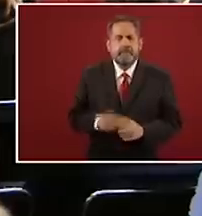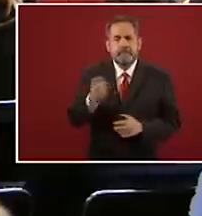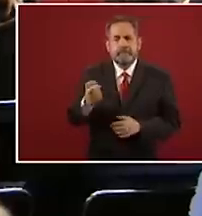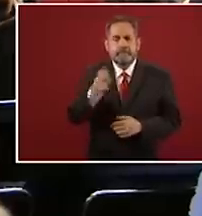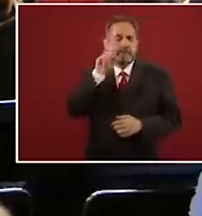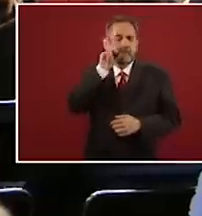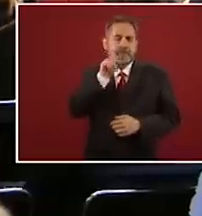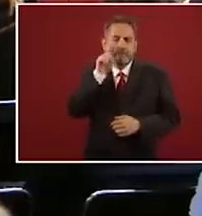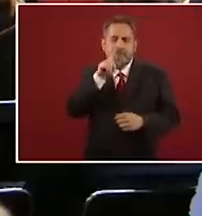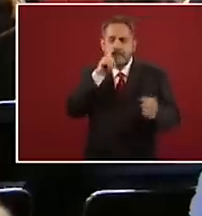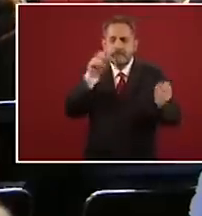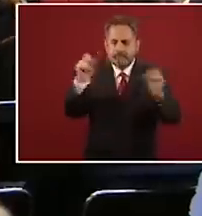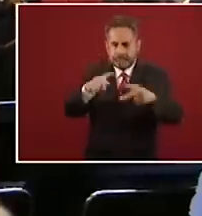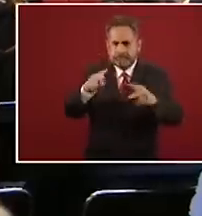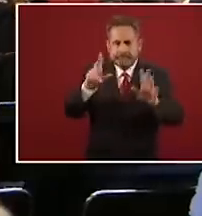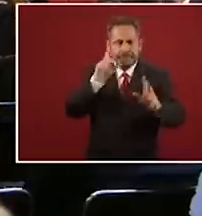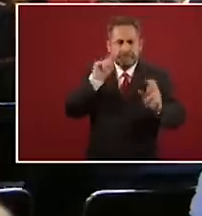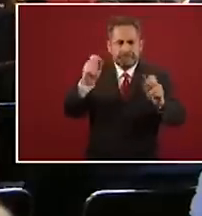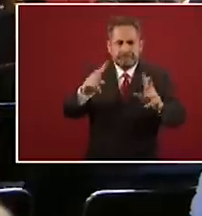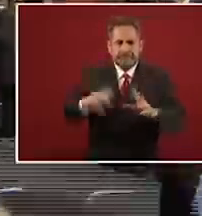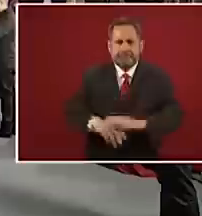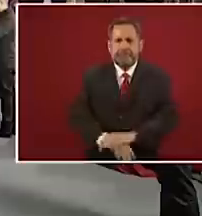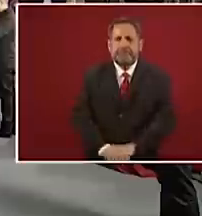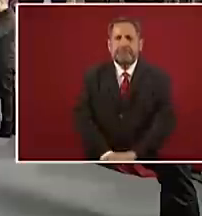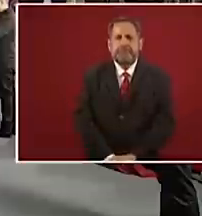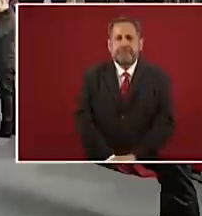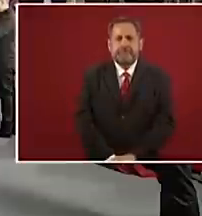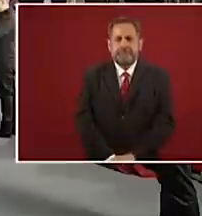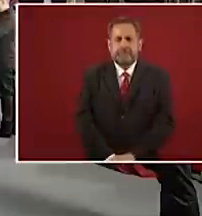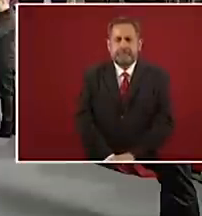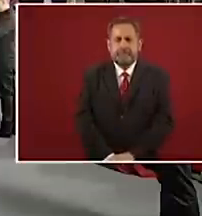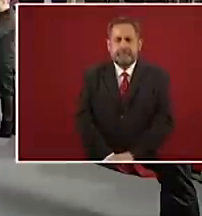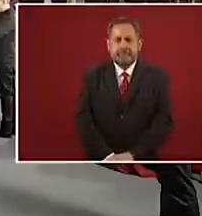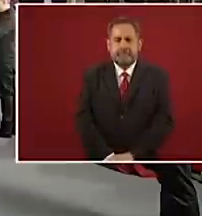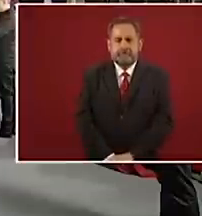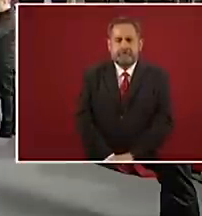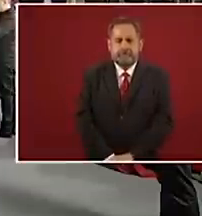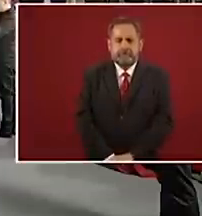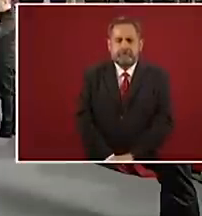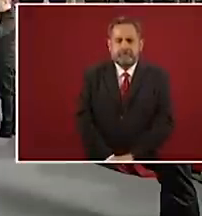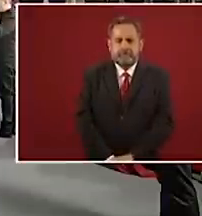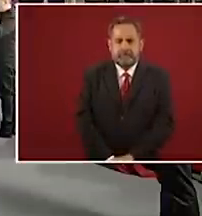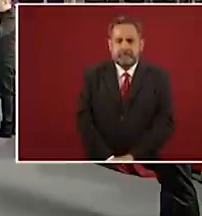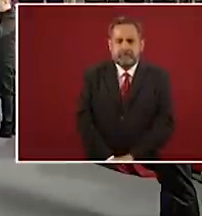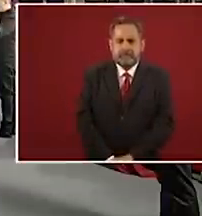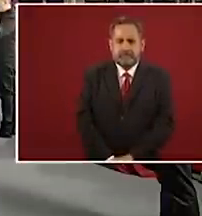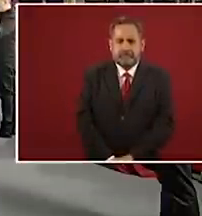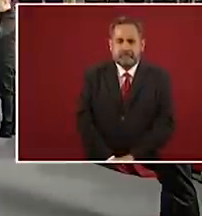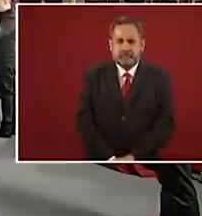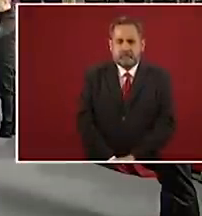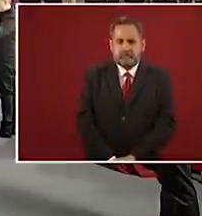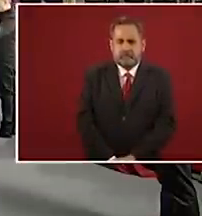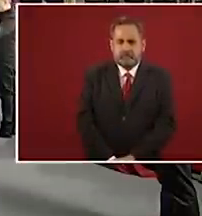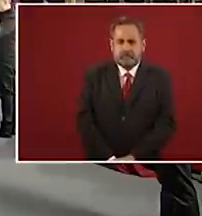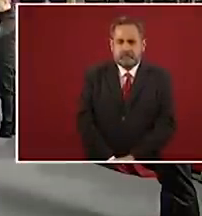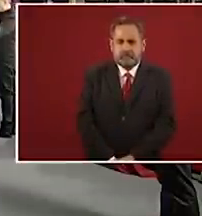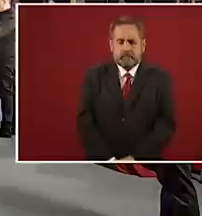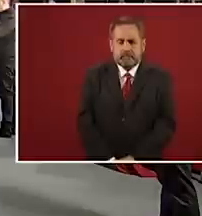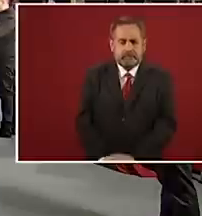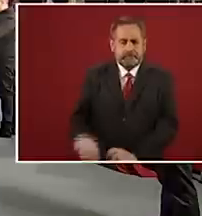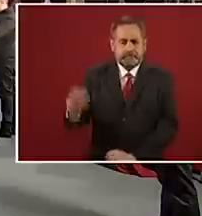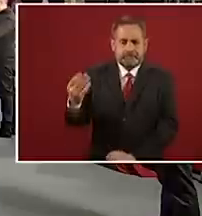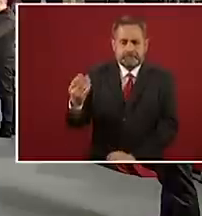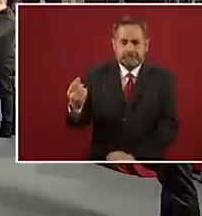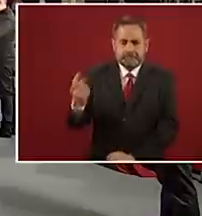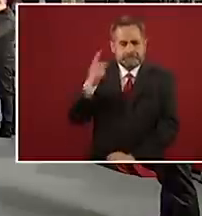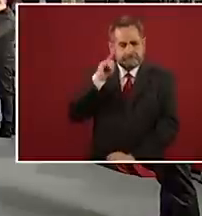Entonces, mañana nos vemos. Realizados en el avión presidencial, me llama la atención del monto alto en el viaje de Argentina, pero